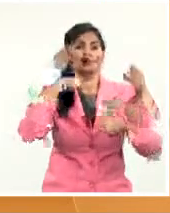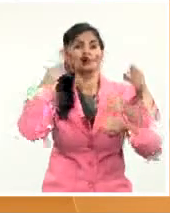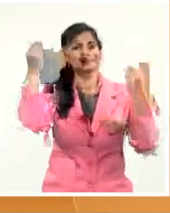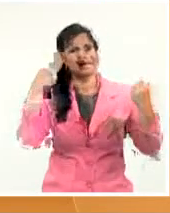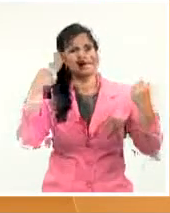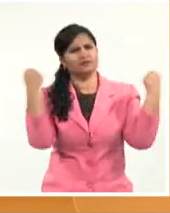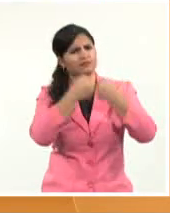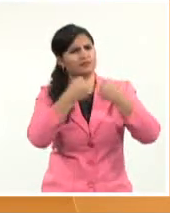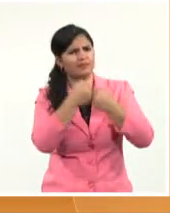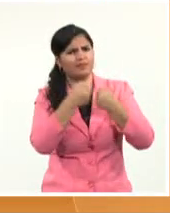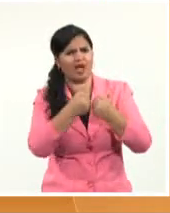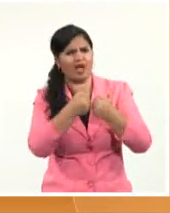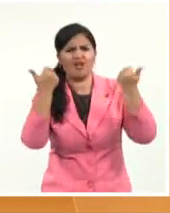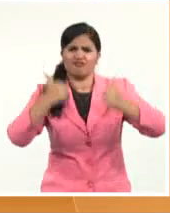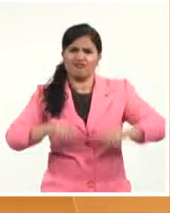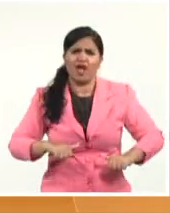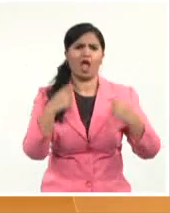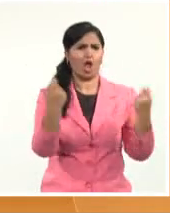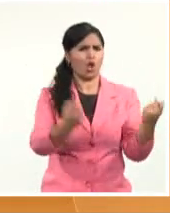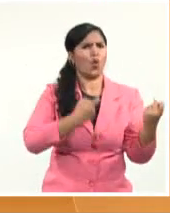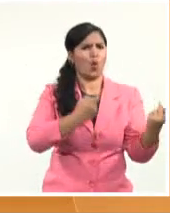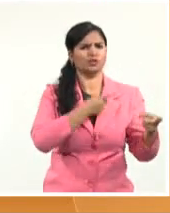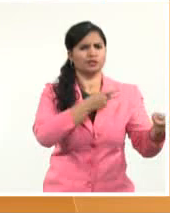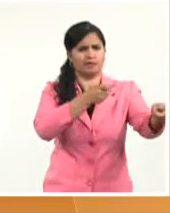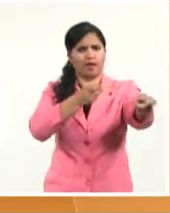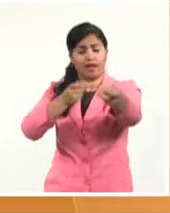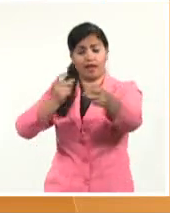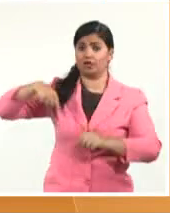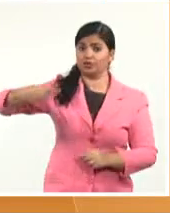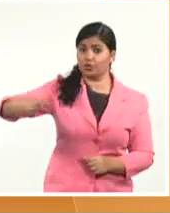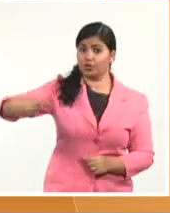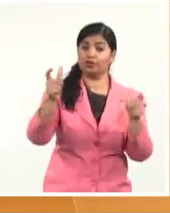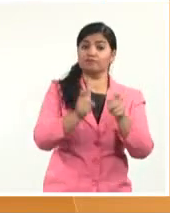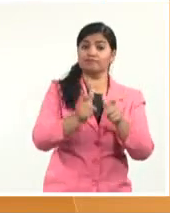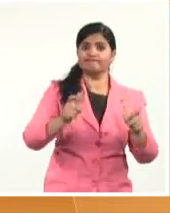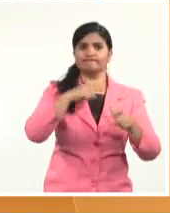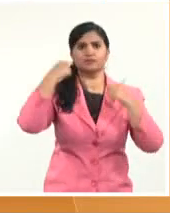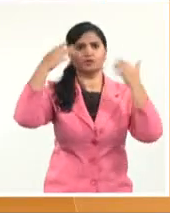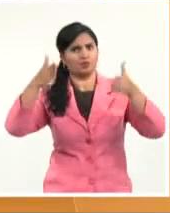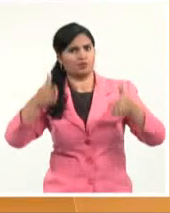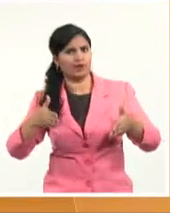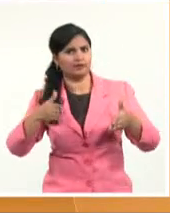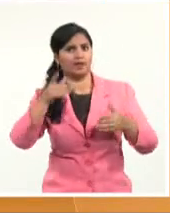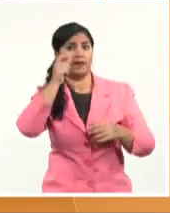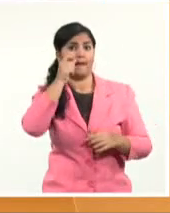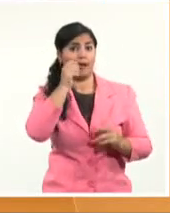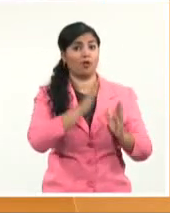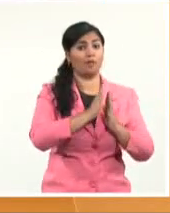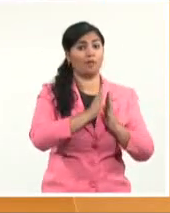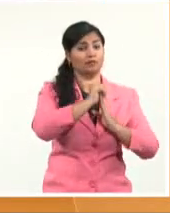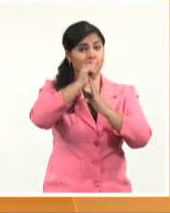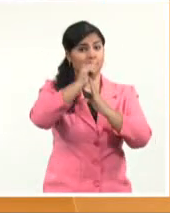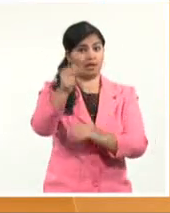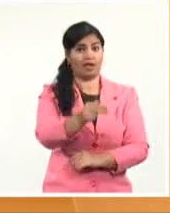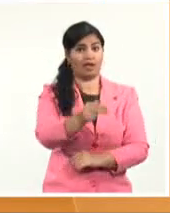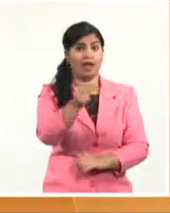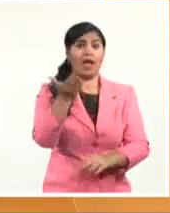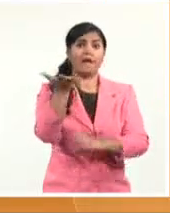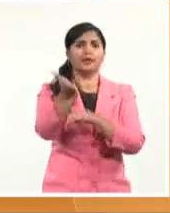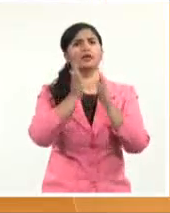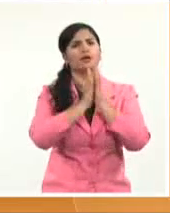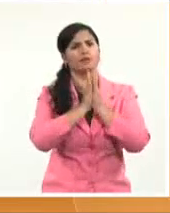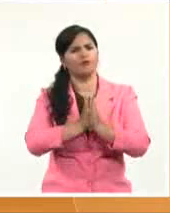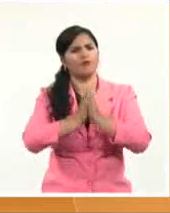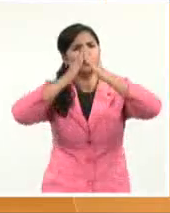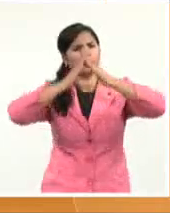afirmó que la espiral de muerte, acrecentada cada día, cierra los pocos resquicios de confianza que existe entre los dos pueblos. La